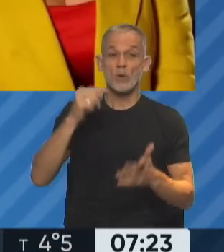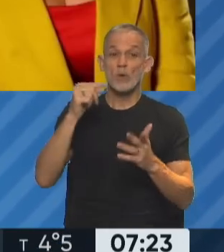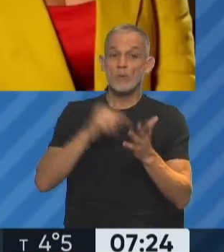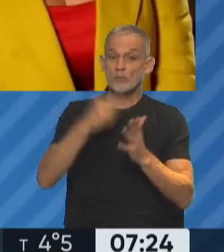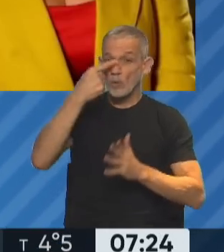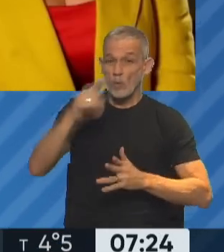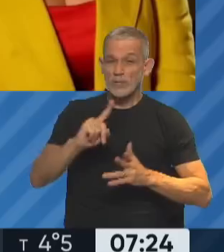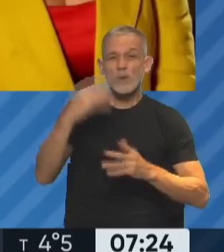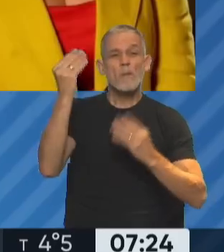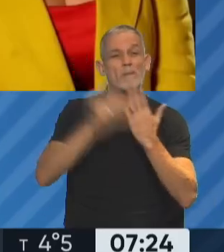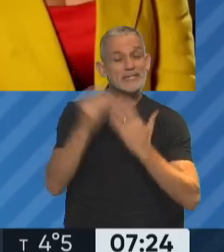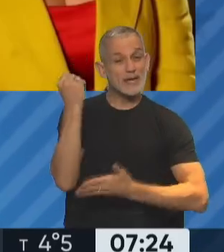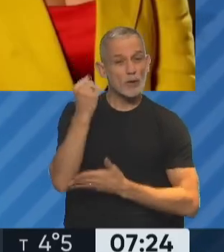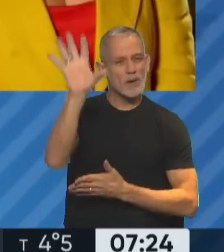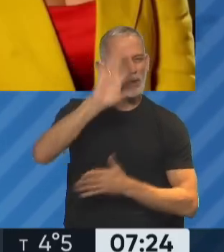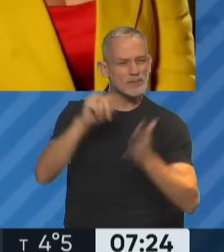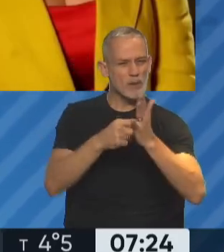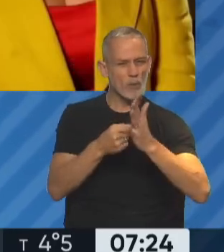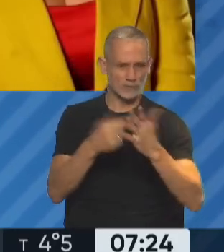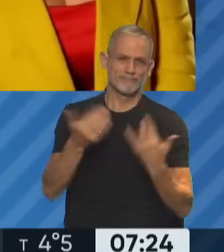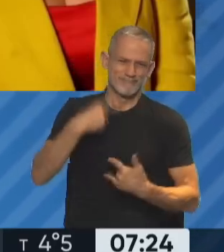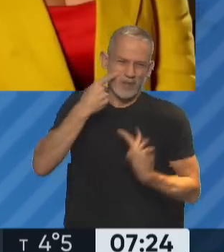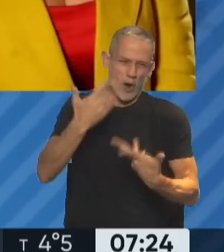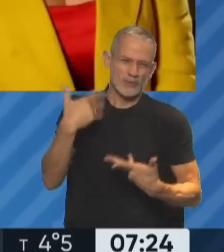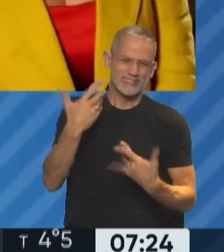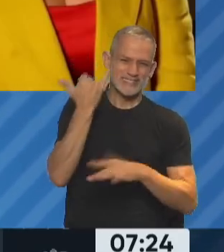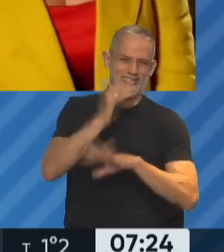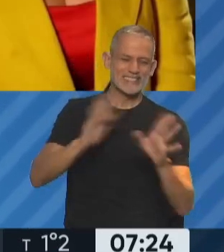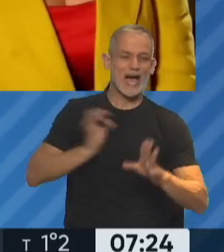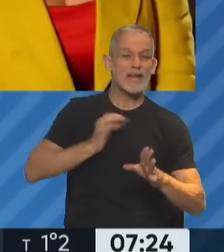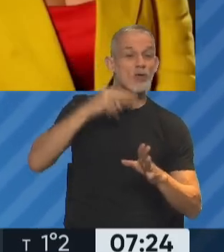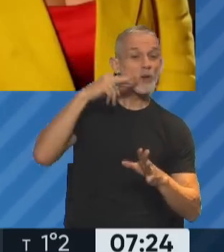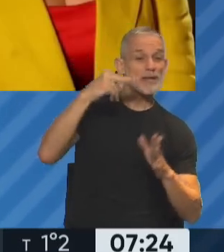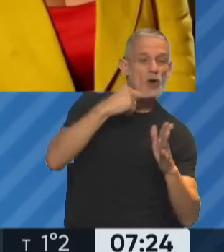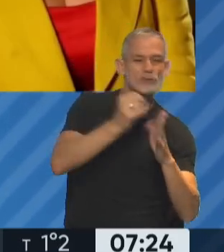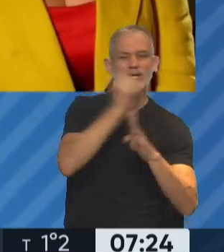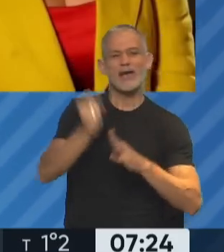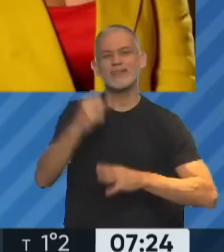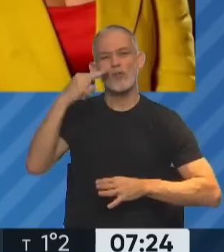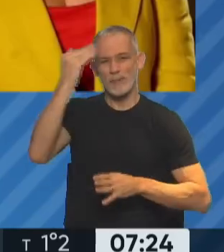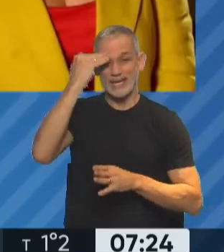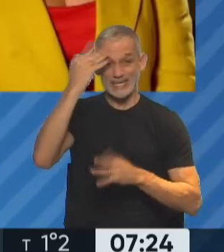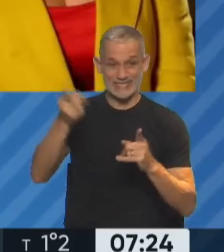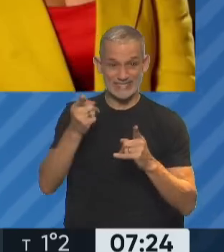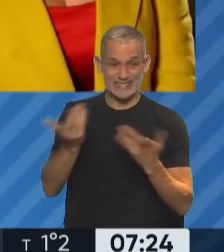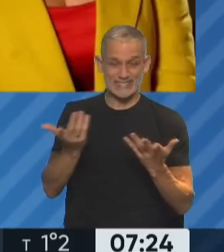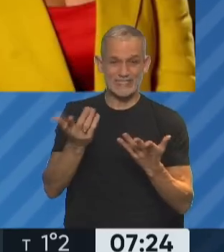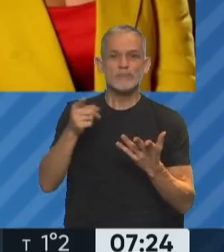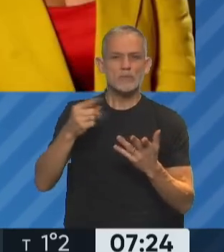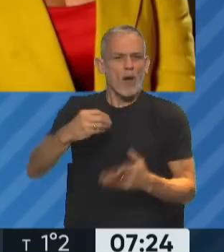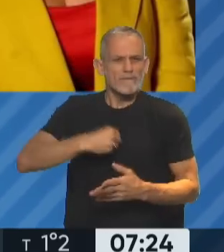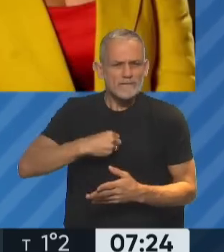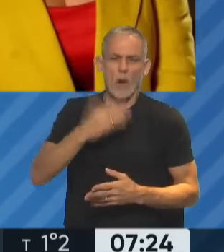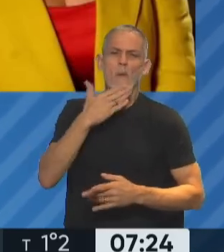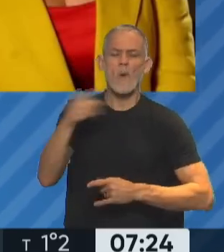punto, ministra de Economía de la provincia de Buenos Aires, ahí la conocimos entre 2011 y 2015, y lo que no dice la placa que es profunda hincha de